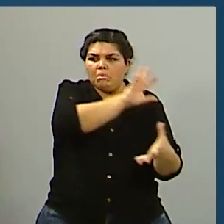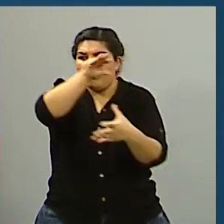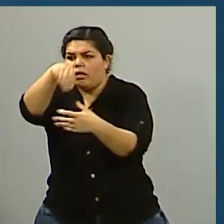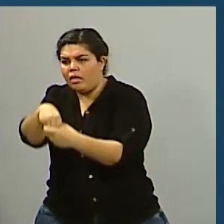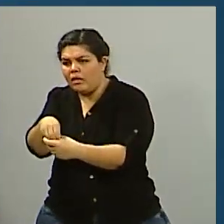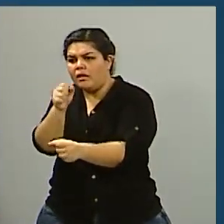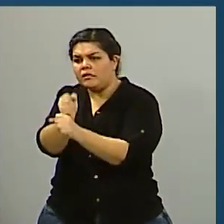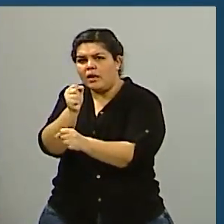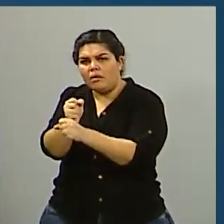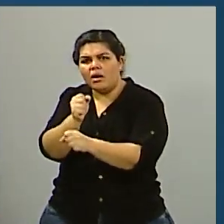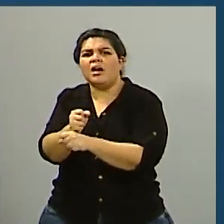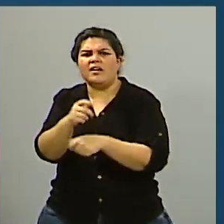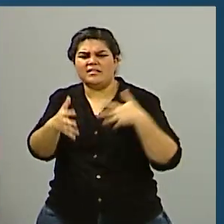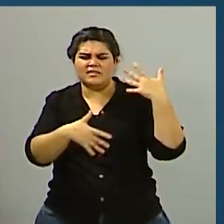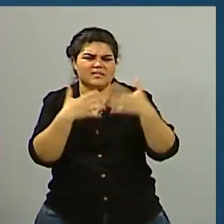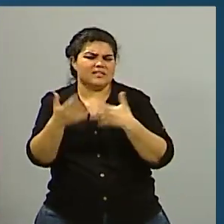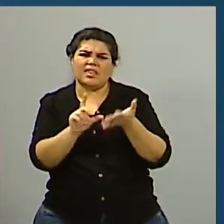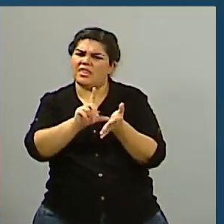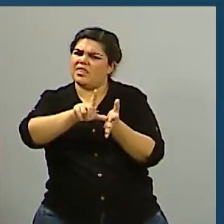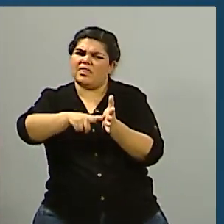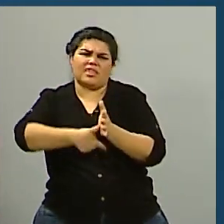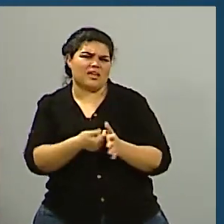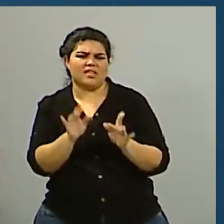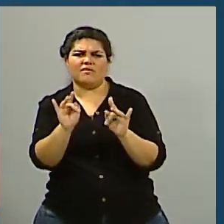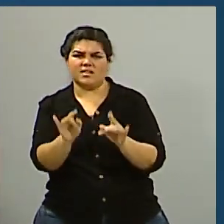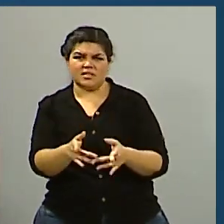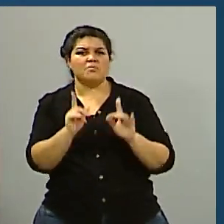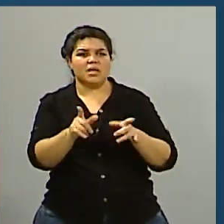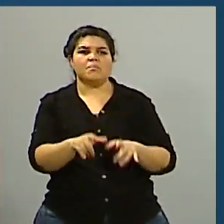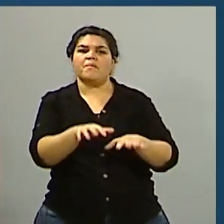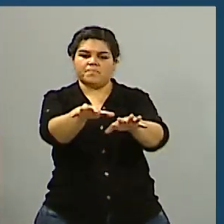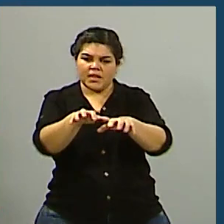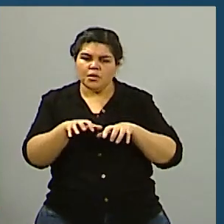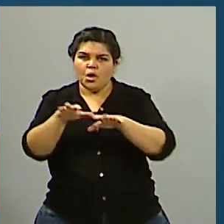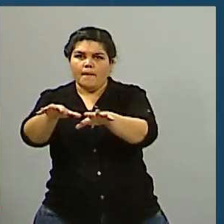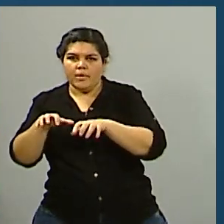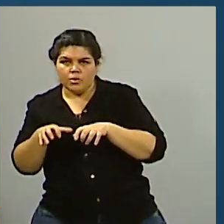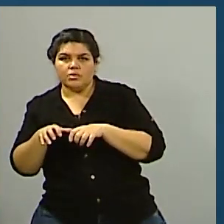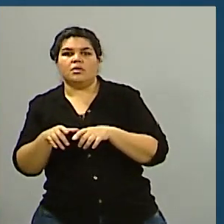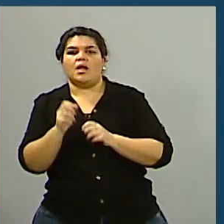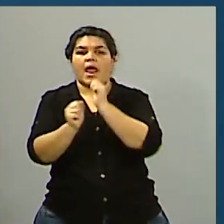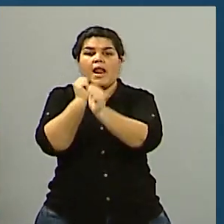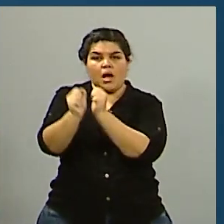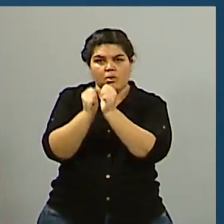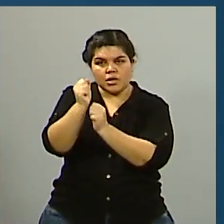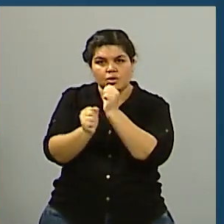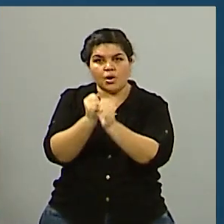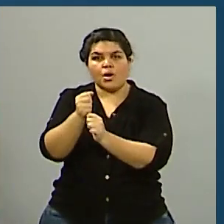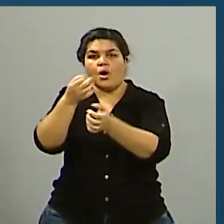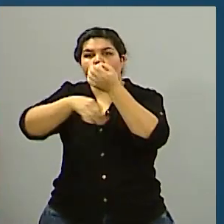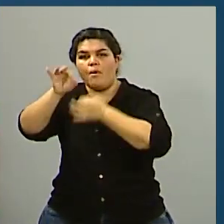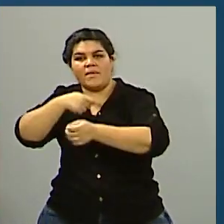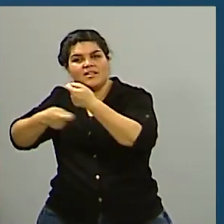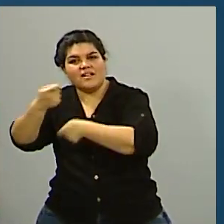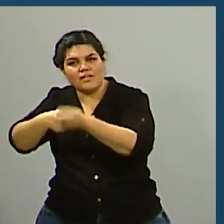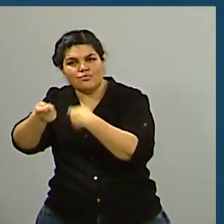conveniente, no tanto en la producción, en la elaboración, en la comercialización. Pero ahora estamos hablando de la parte rural, ¿no? Donde se requiere